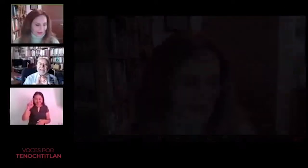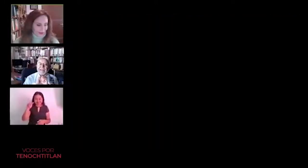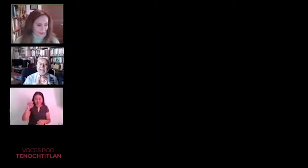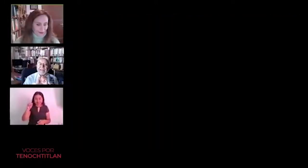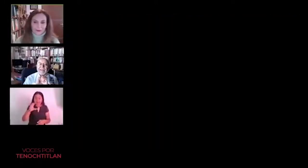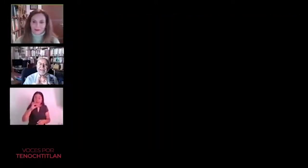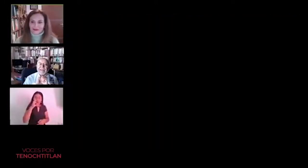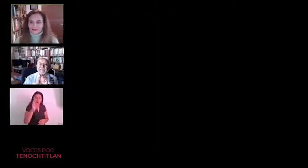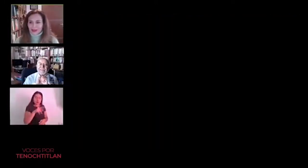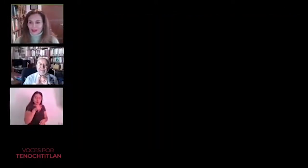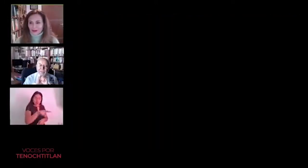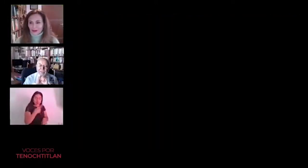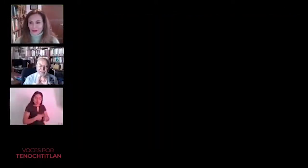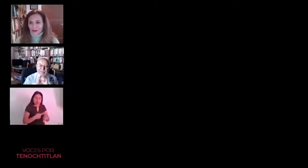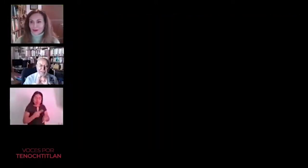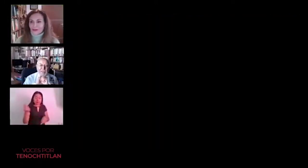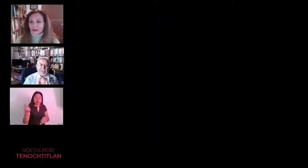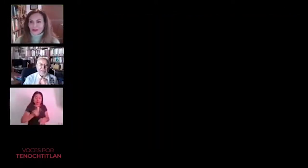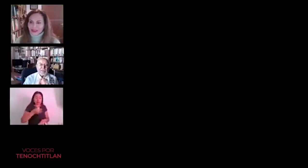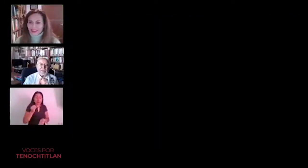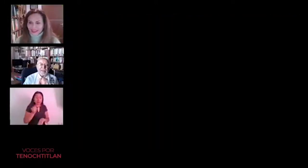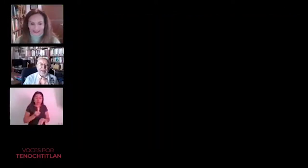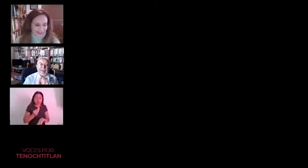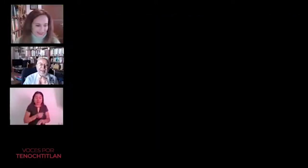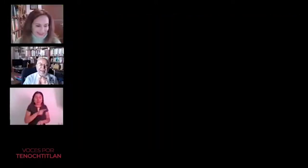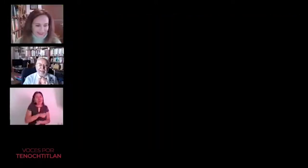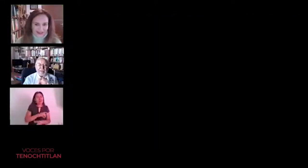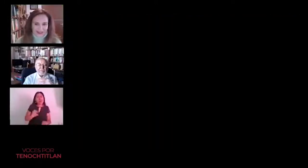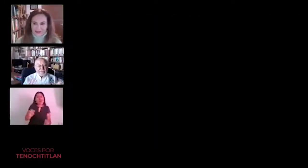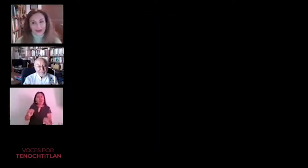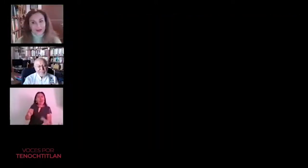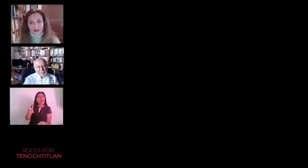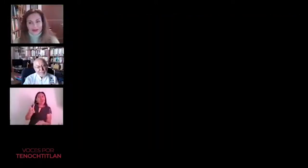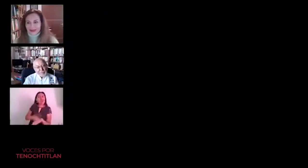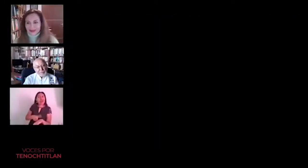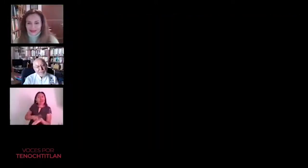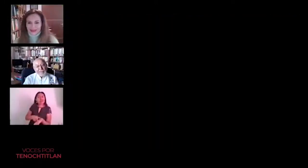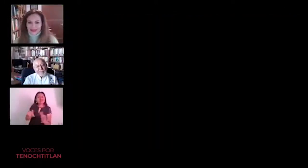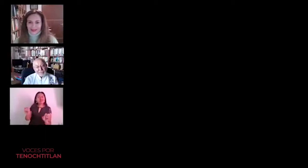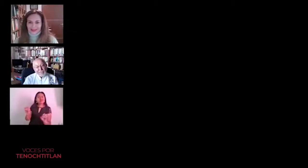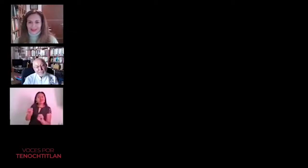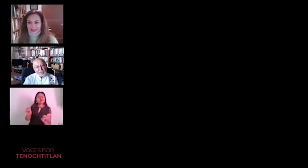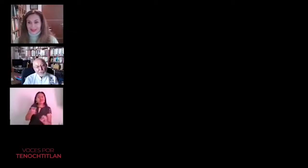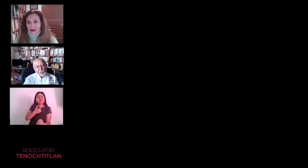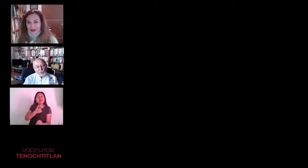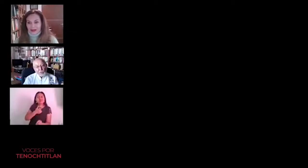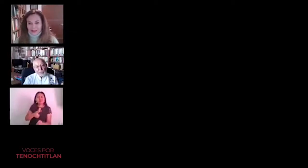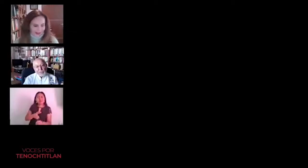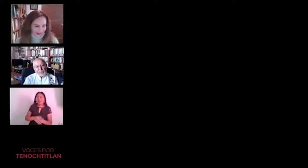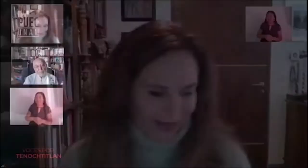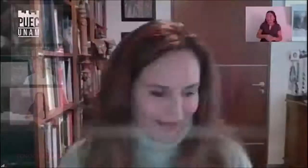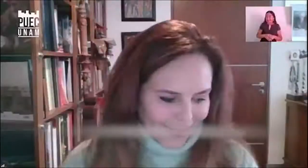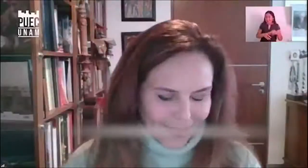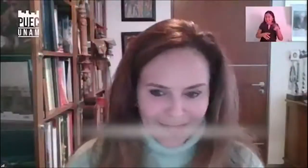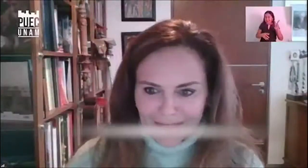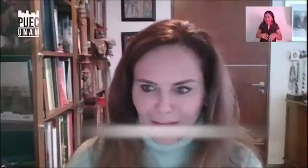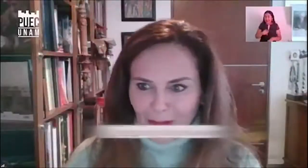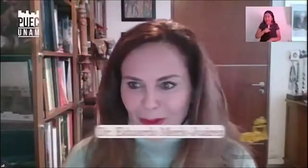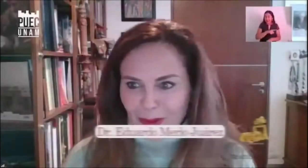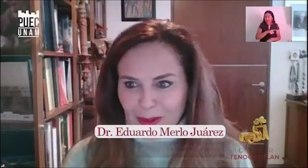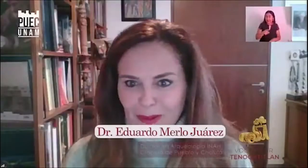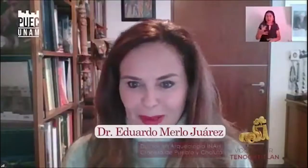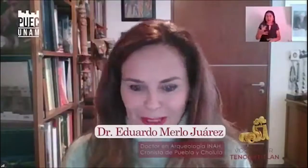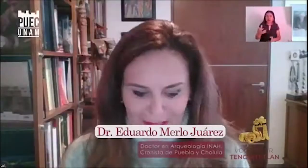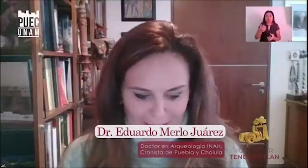que tienen, ¿no? Sí, para pues. Para curar su enfermedad. Pues sí, están enfermos, están enfermos de oro. De avaricia y de o sea